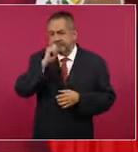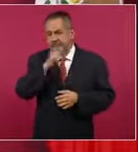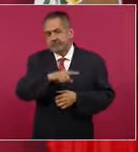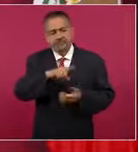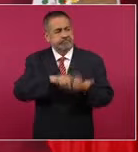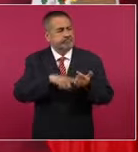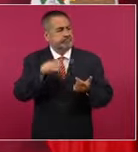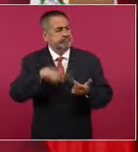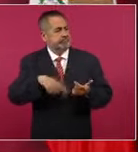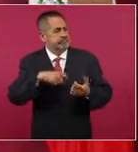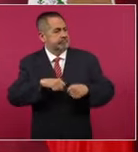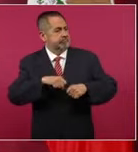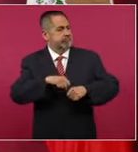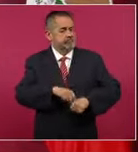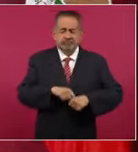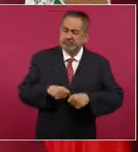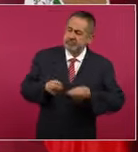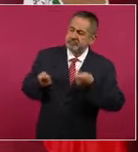potentados,